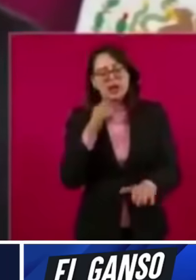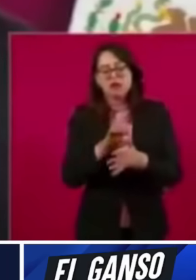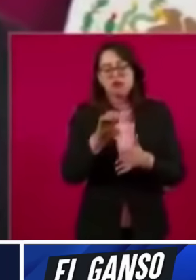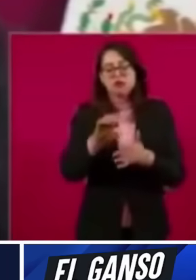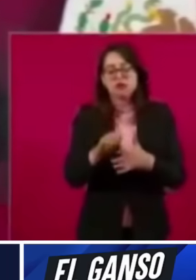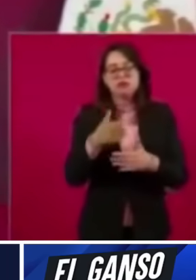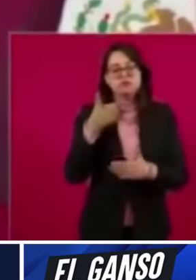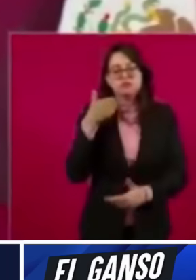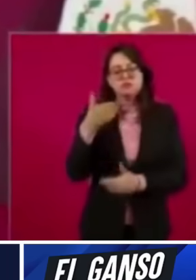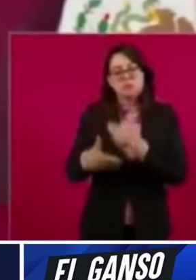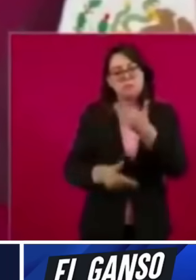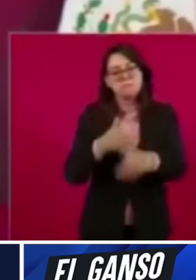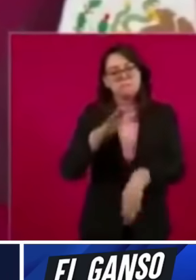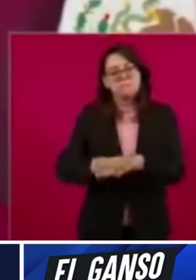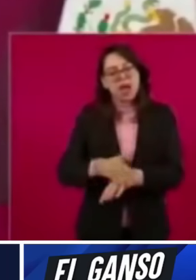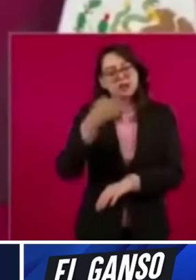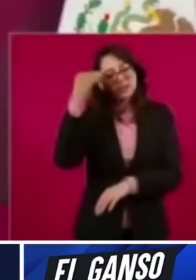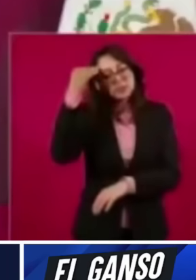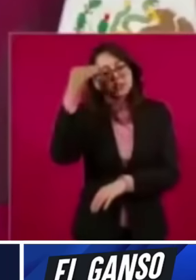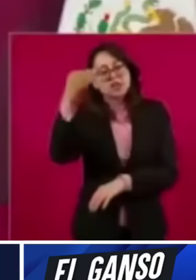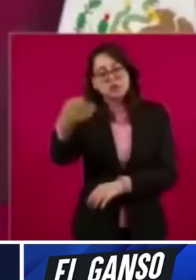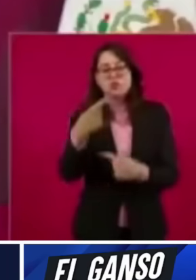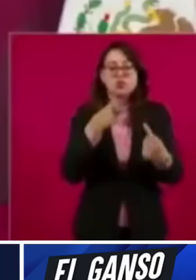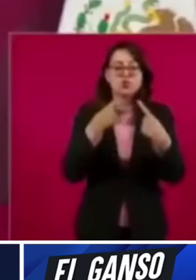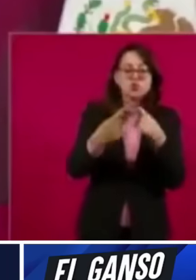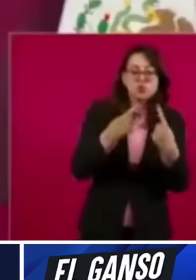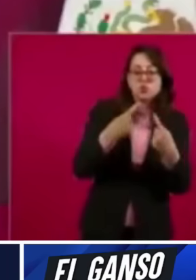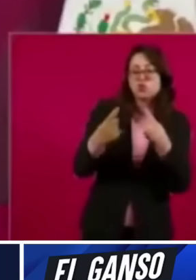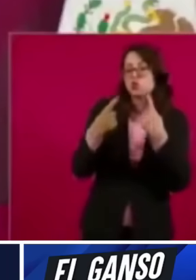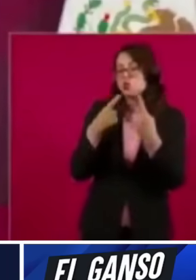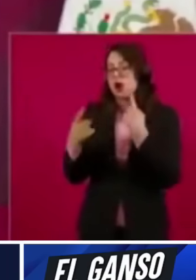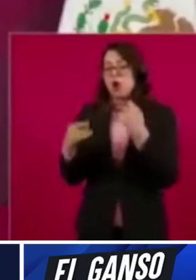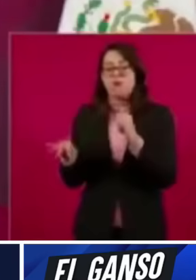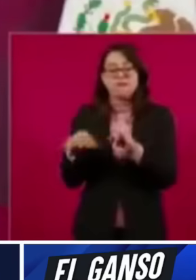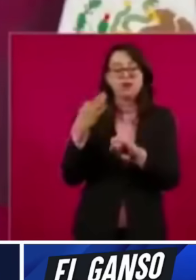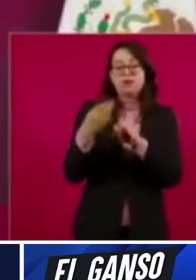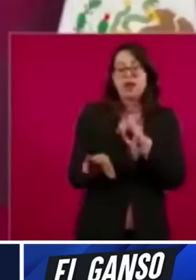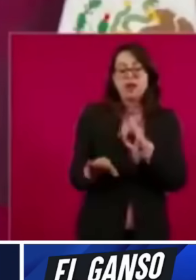más. Y al final los empresarios aceptaron.